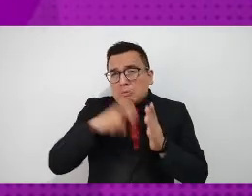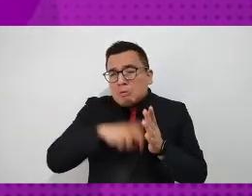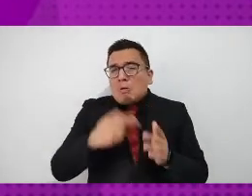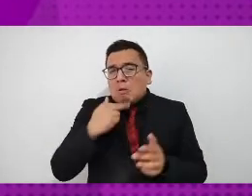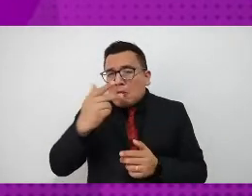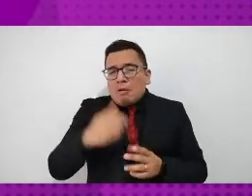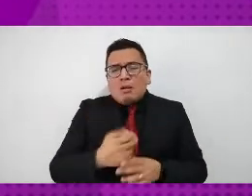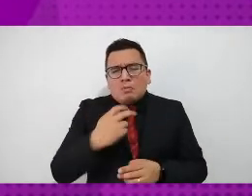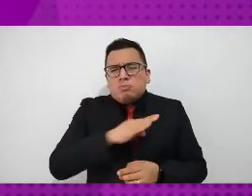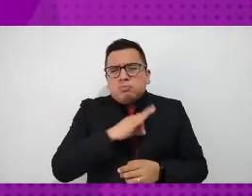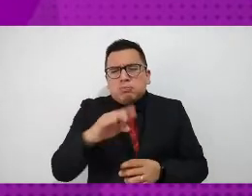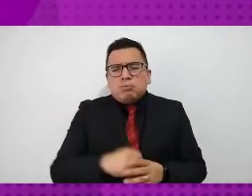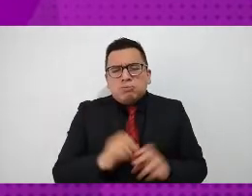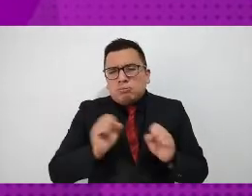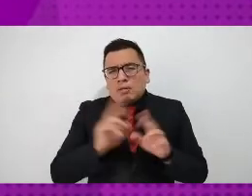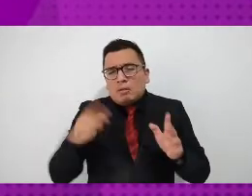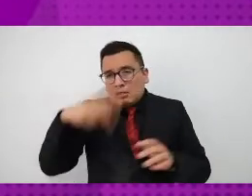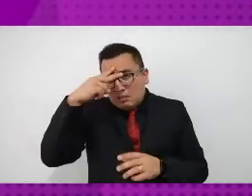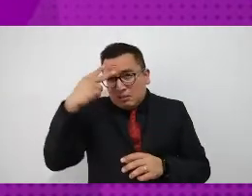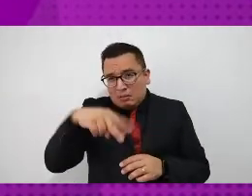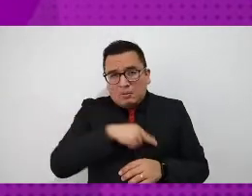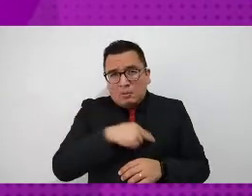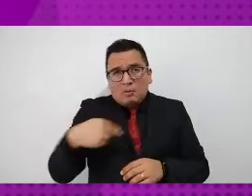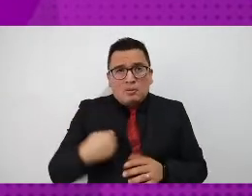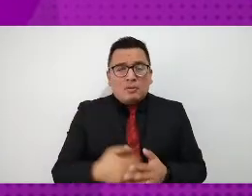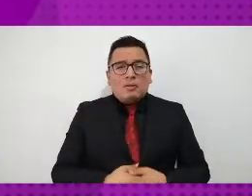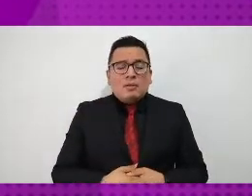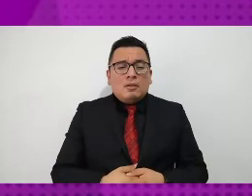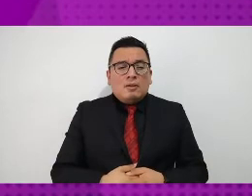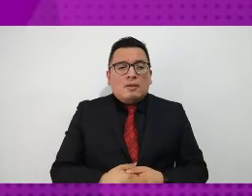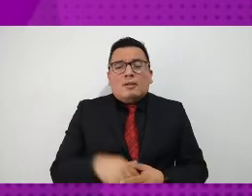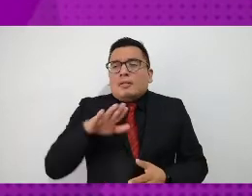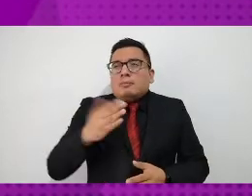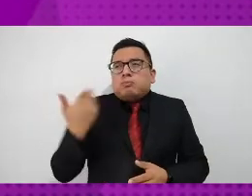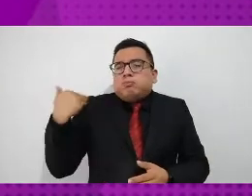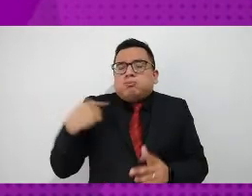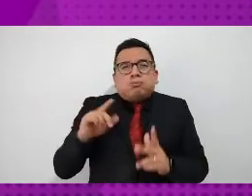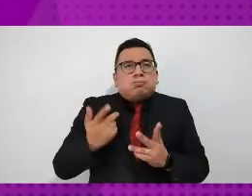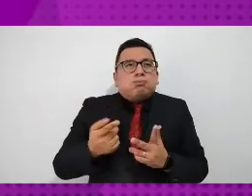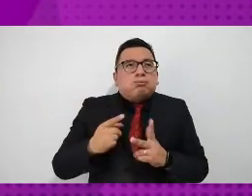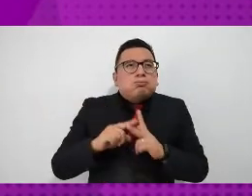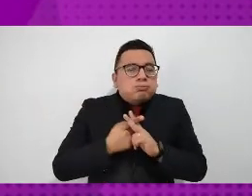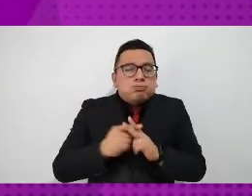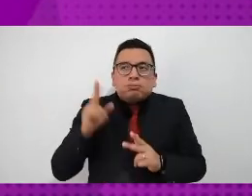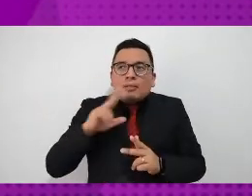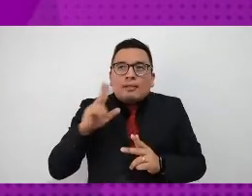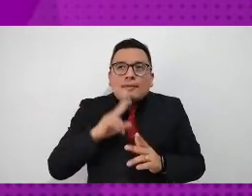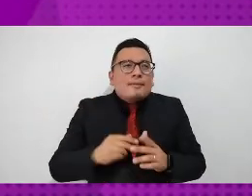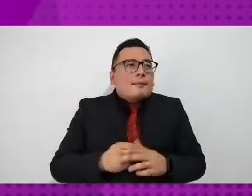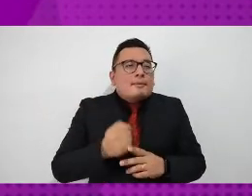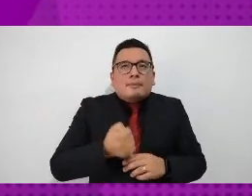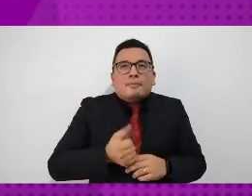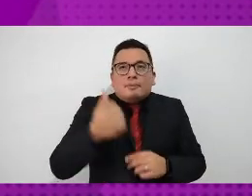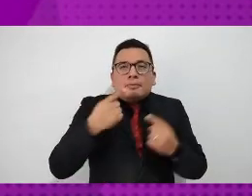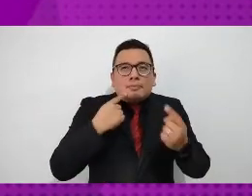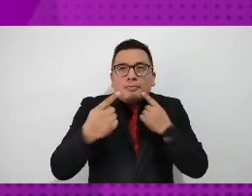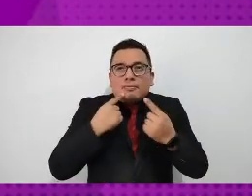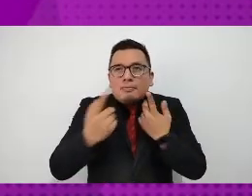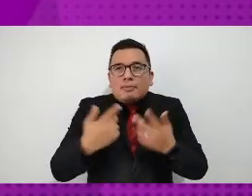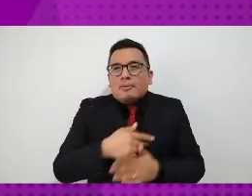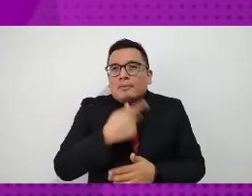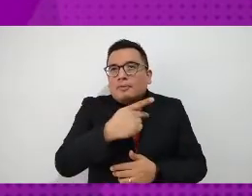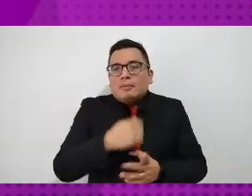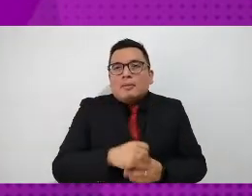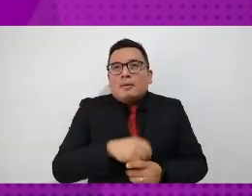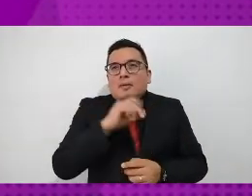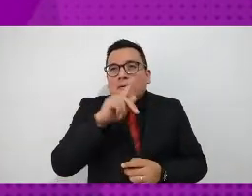formatos de debate y tenemos en méxico estamos apenas en este proceso en nuestro primer debate formal organizado